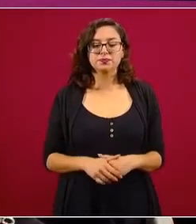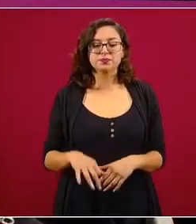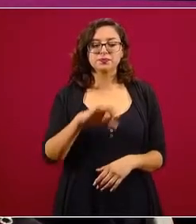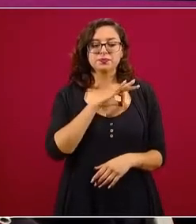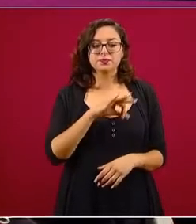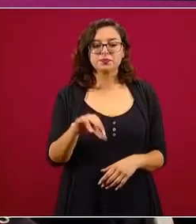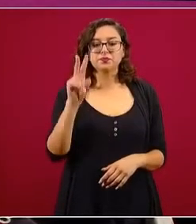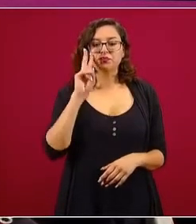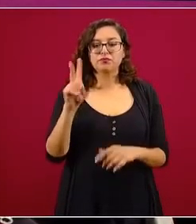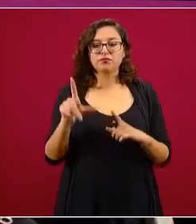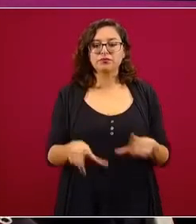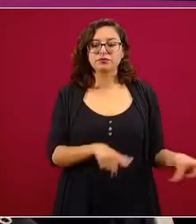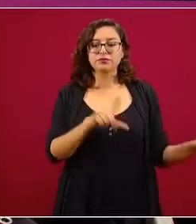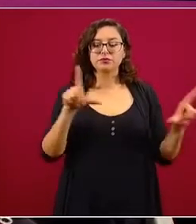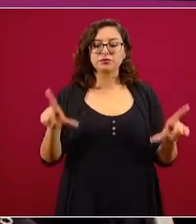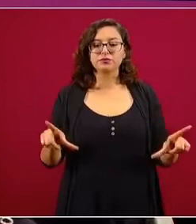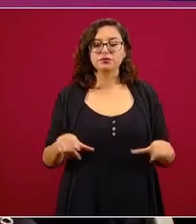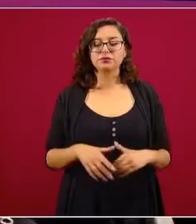siguiente diapositiva.